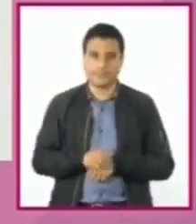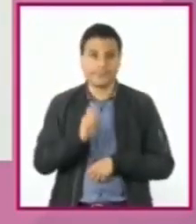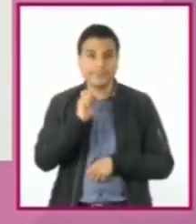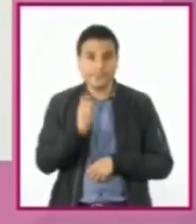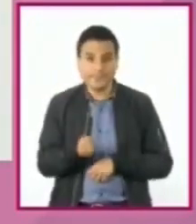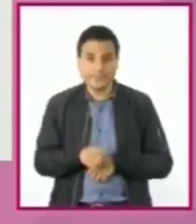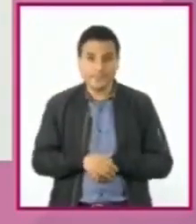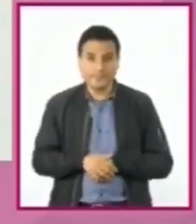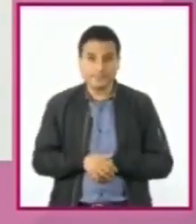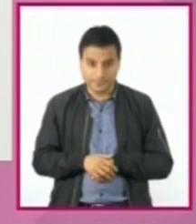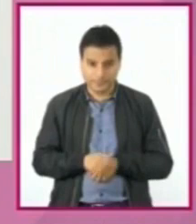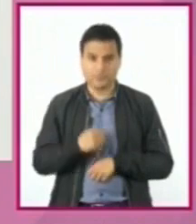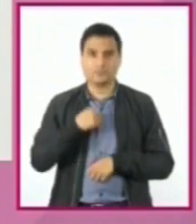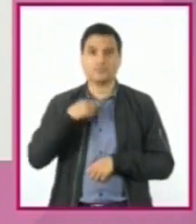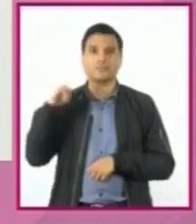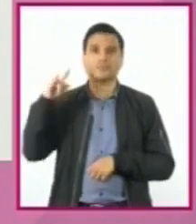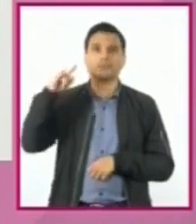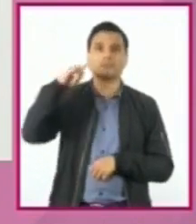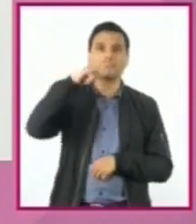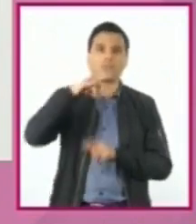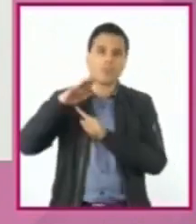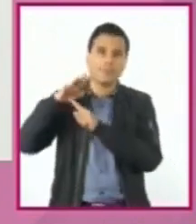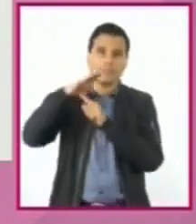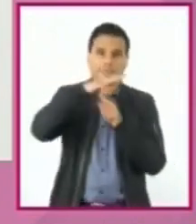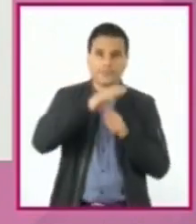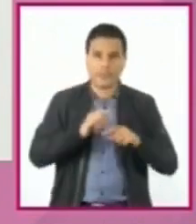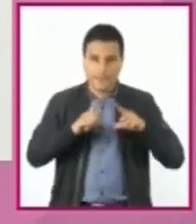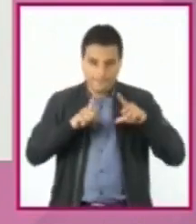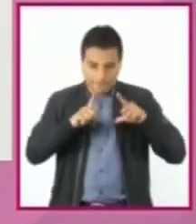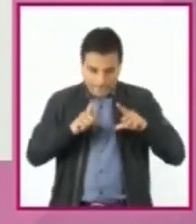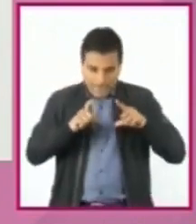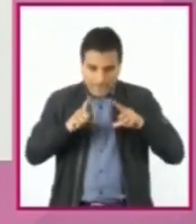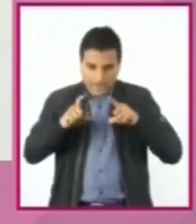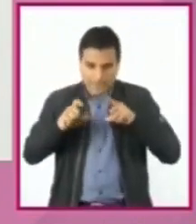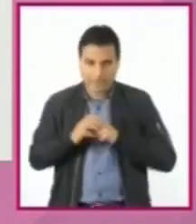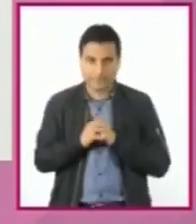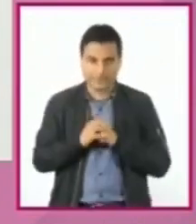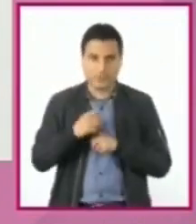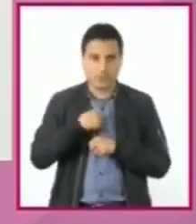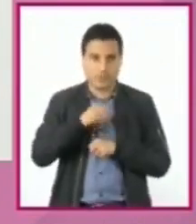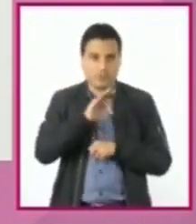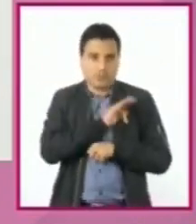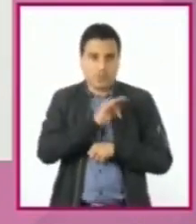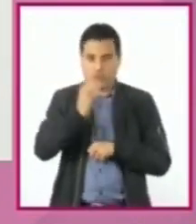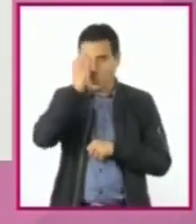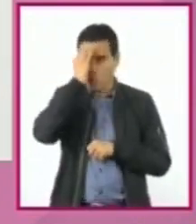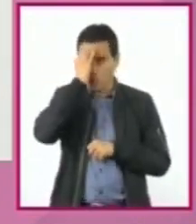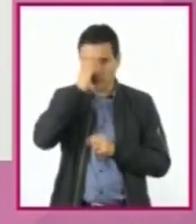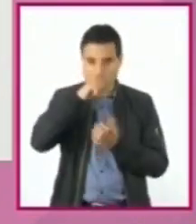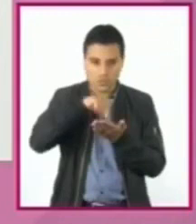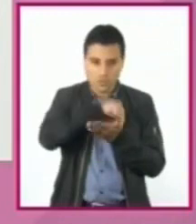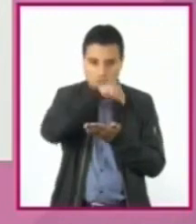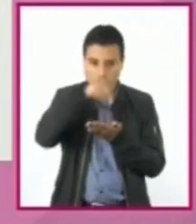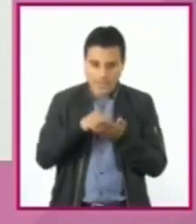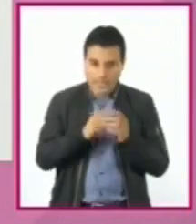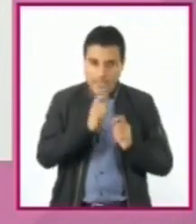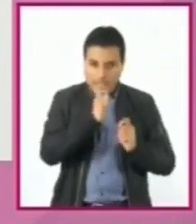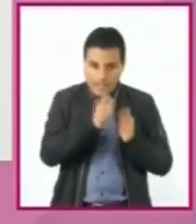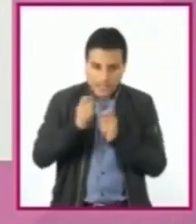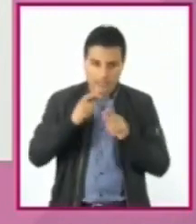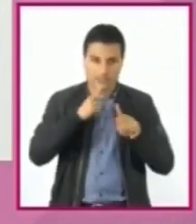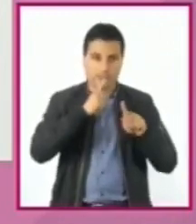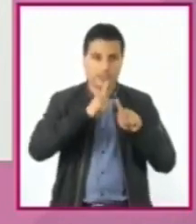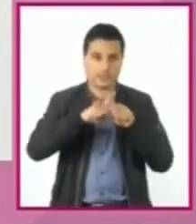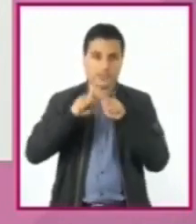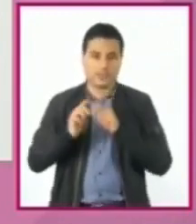espacio desde las alturas. Señalan con exactitud y con precisión algunos elementos de la superficie